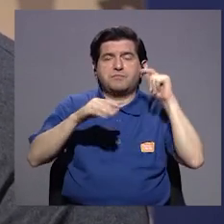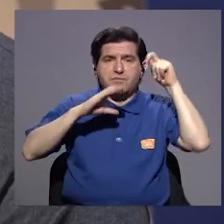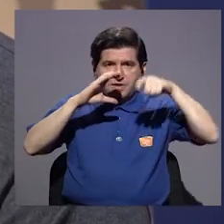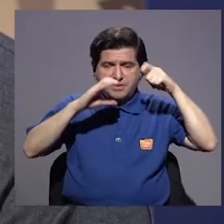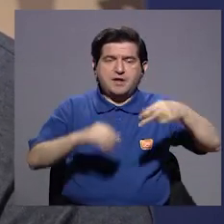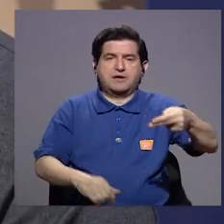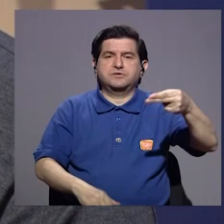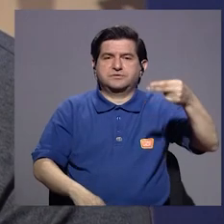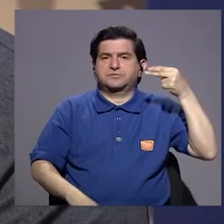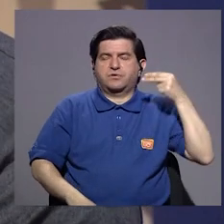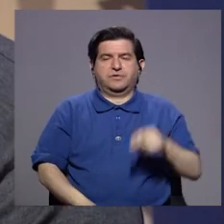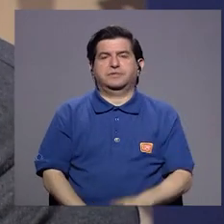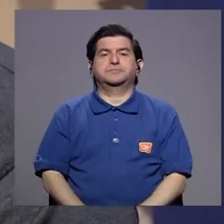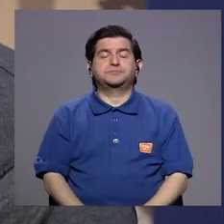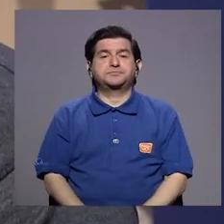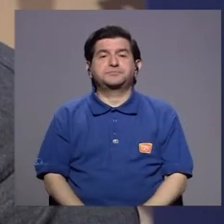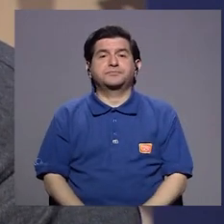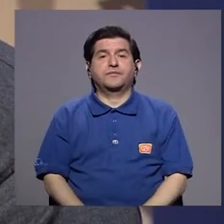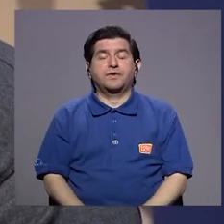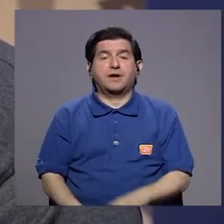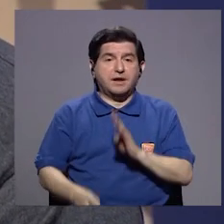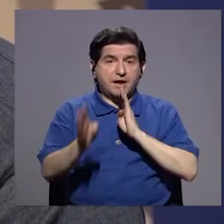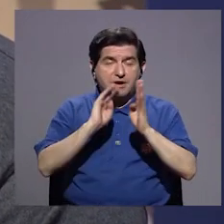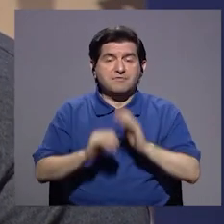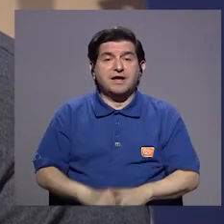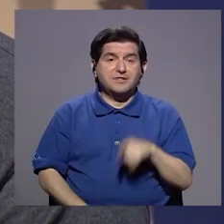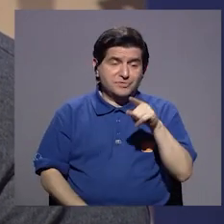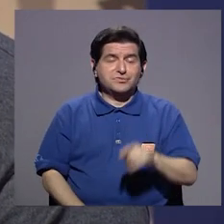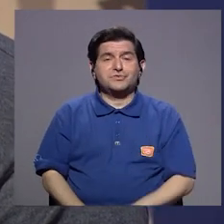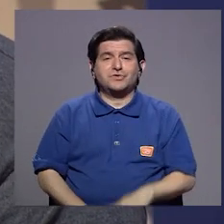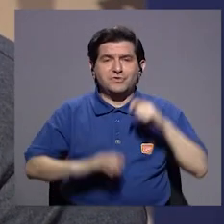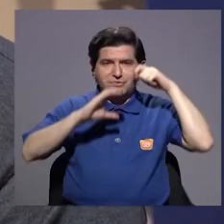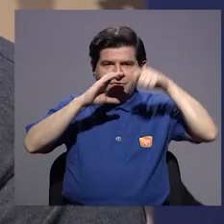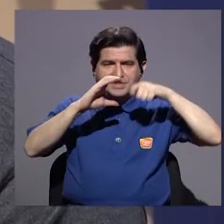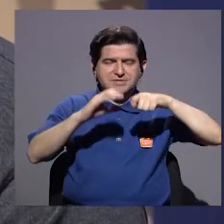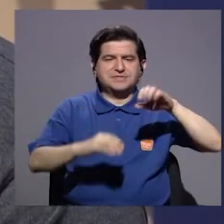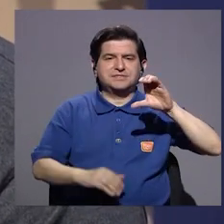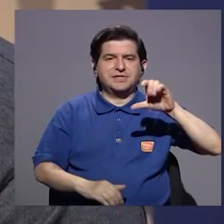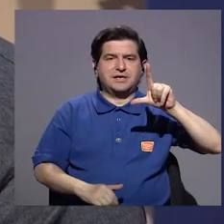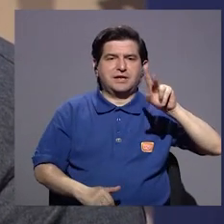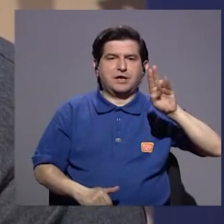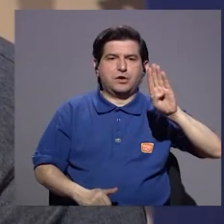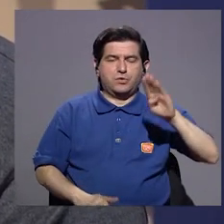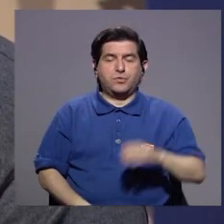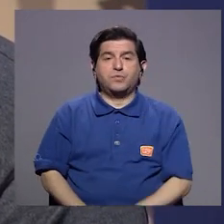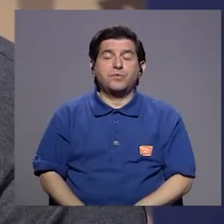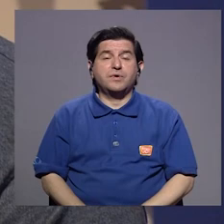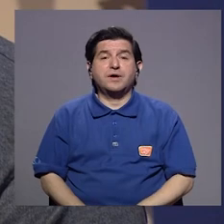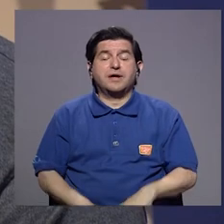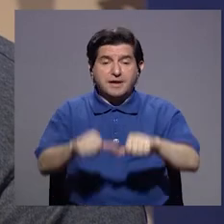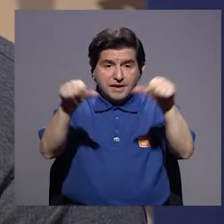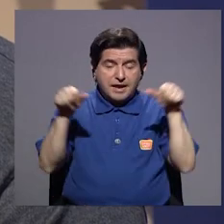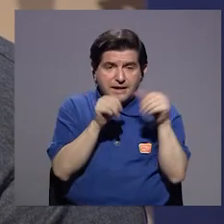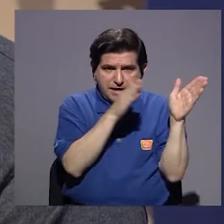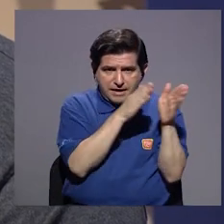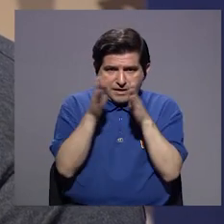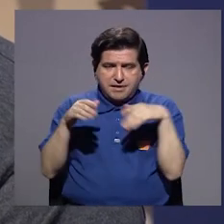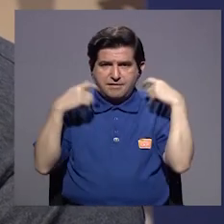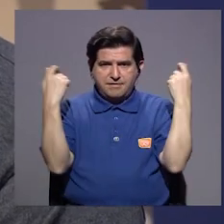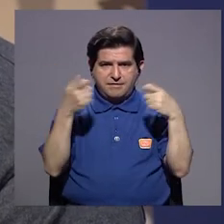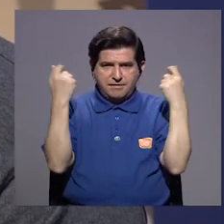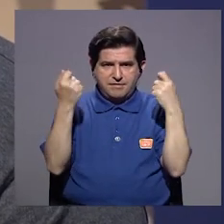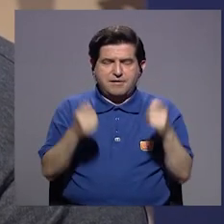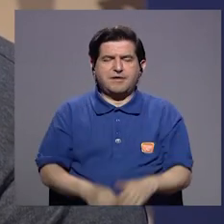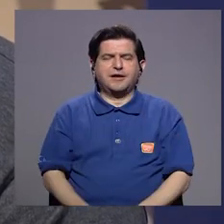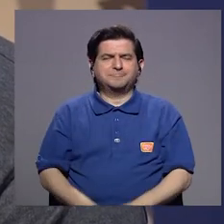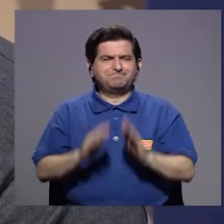y de contar historias. Y a propósito que hablaba de los cineclubes, la sección de formación del festival, desde hace unos años, tiene